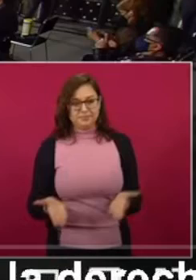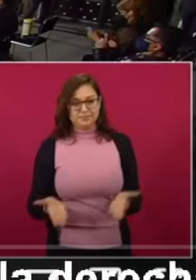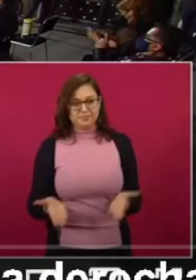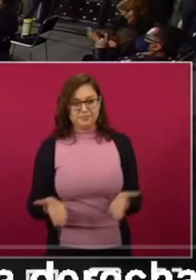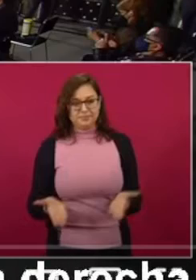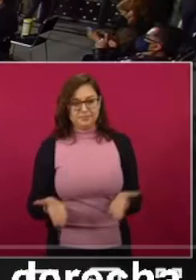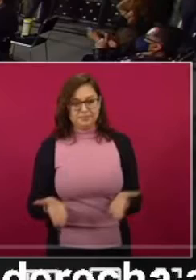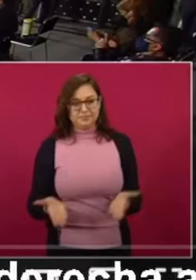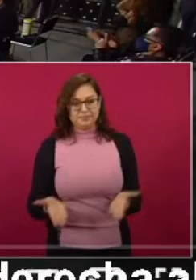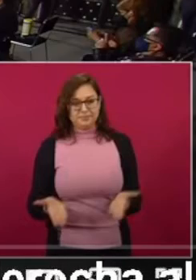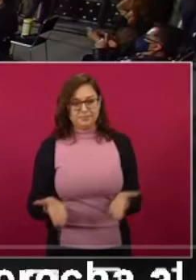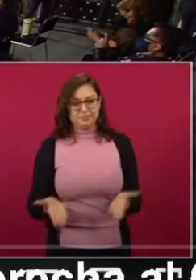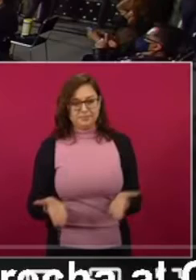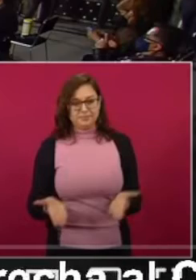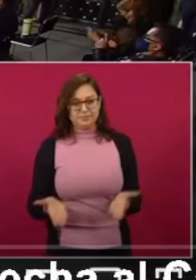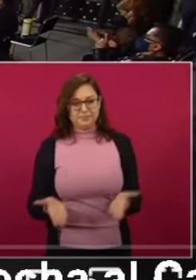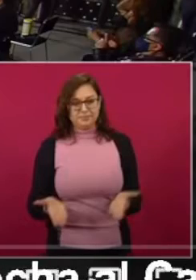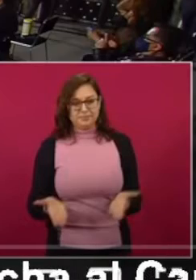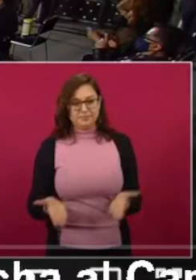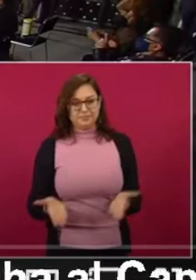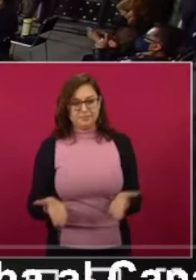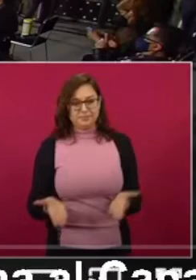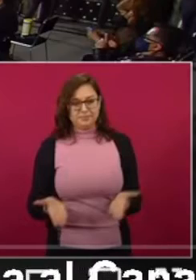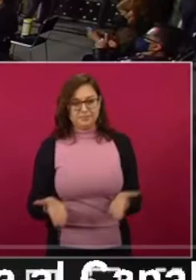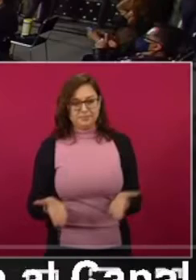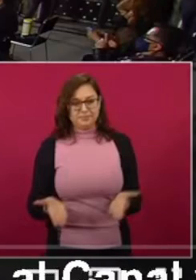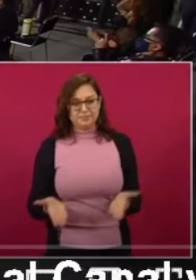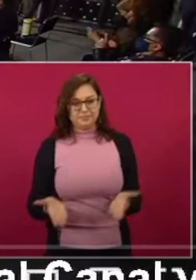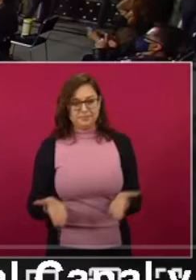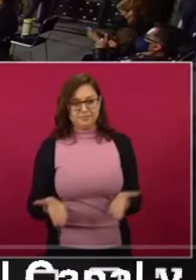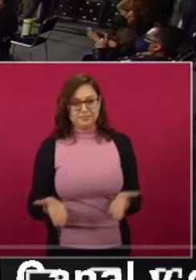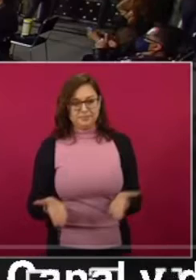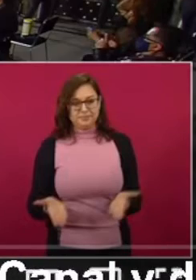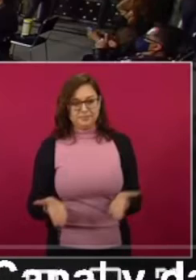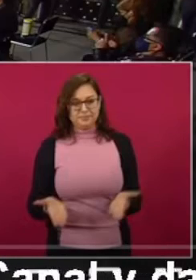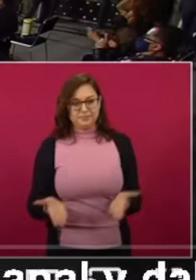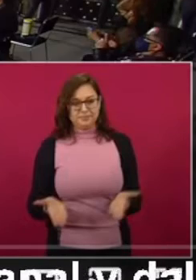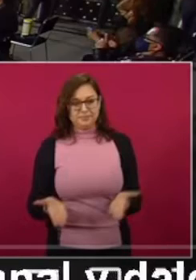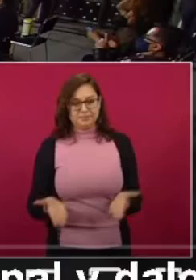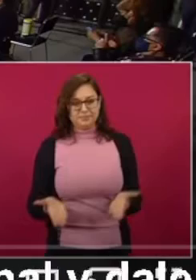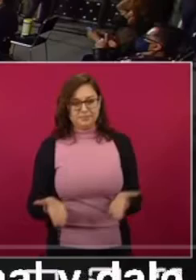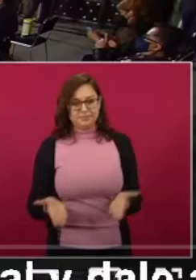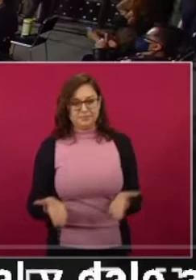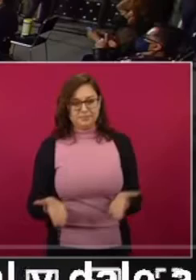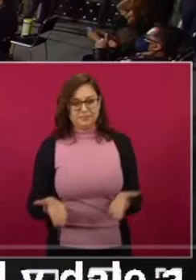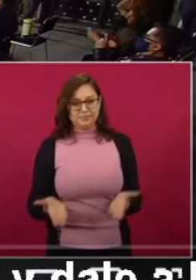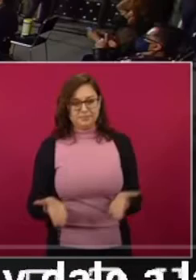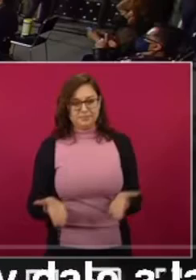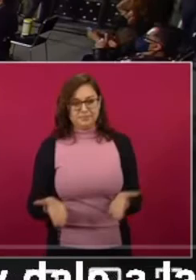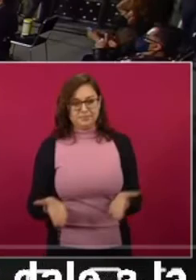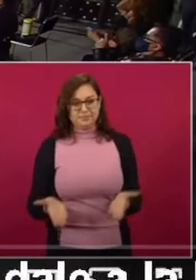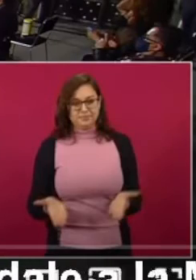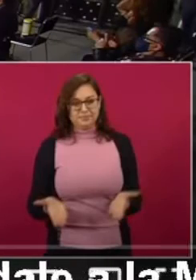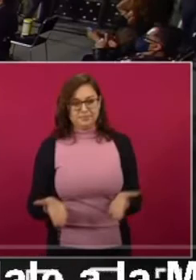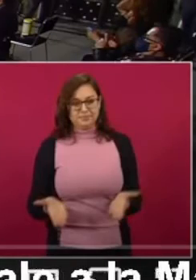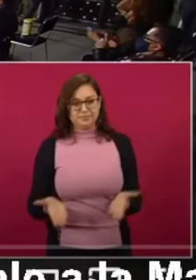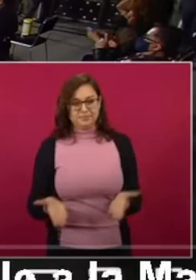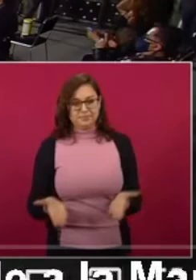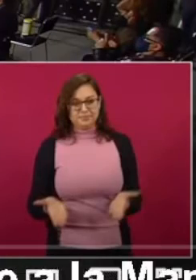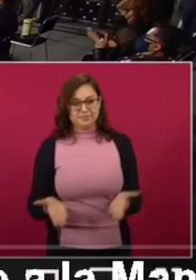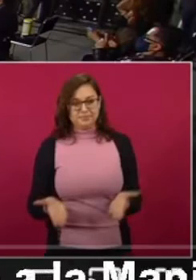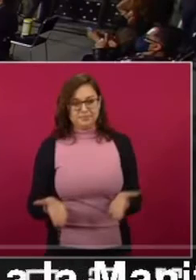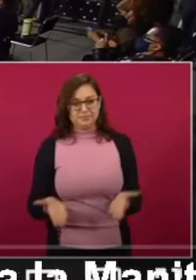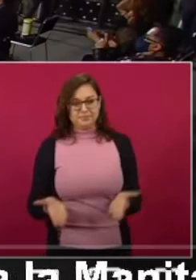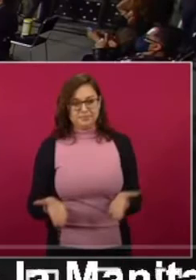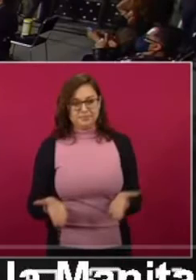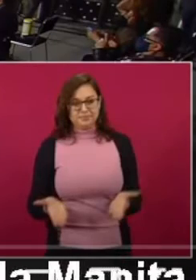lo mismo lo que quería hacer no tenía pensado de años no lo dejan hasta